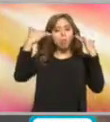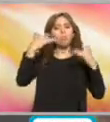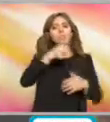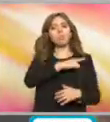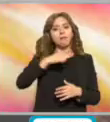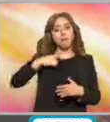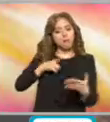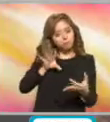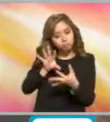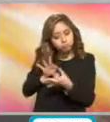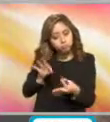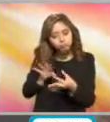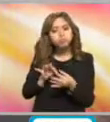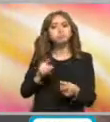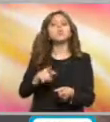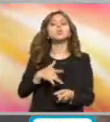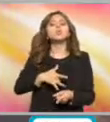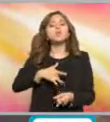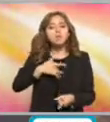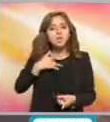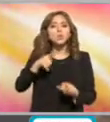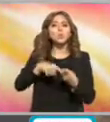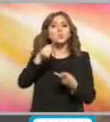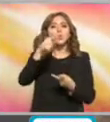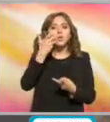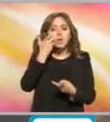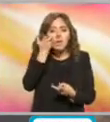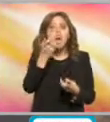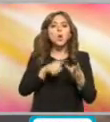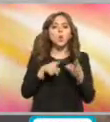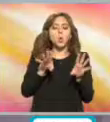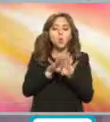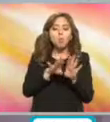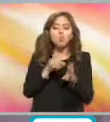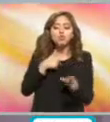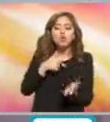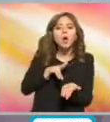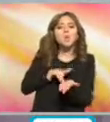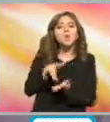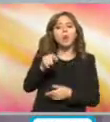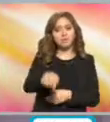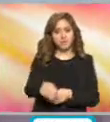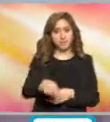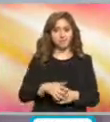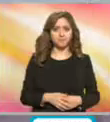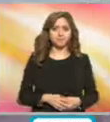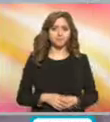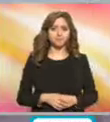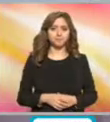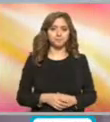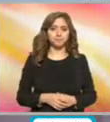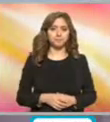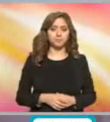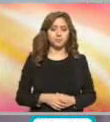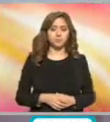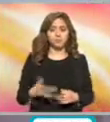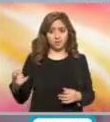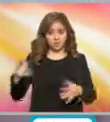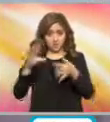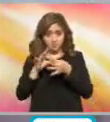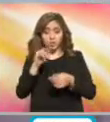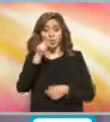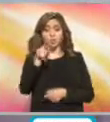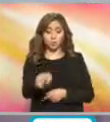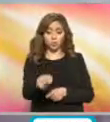que está sucediendo, esto es lo que sientes, esto es lo que quieres, Claro. cómo necesitas que te apoye. Es ¿no? como decir, yo soy responsable de lo que digo y tú